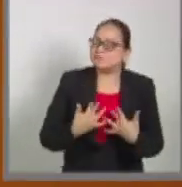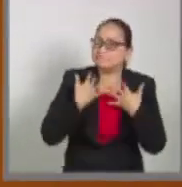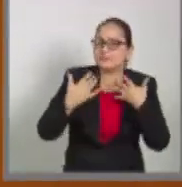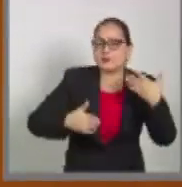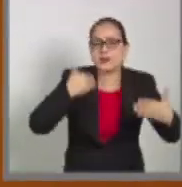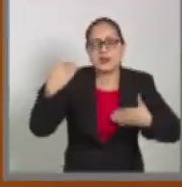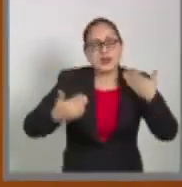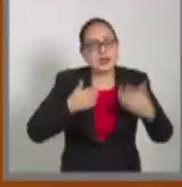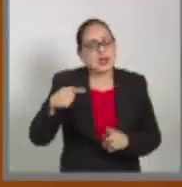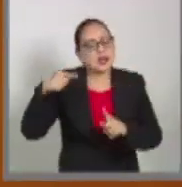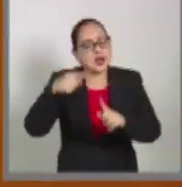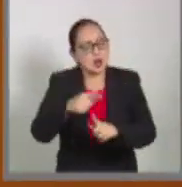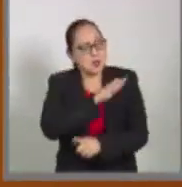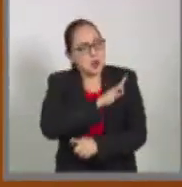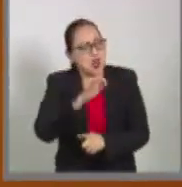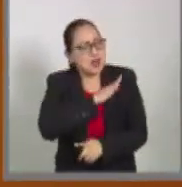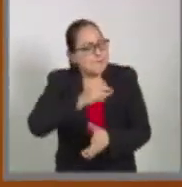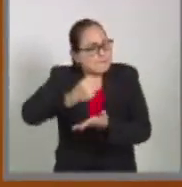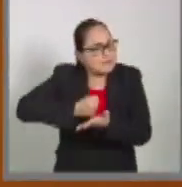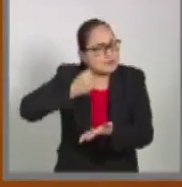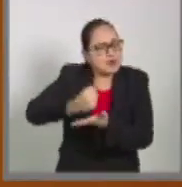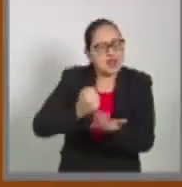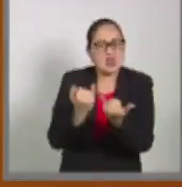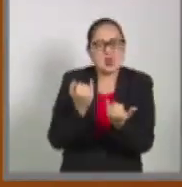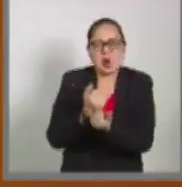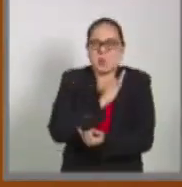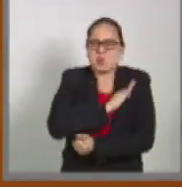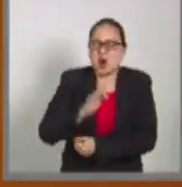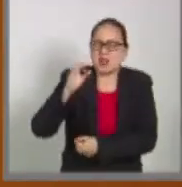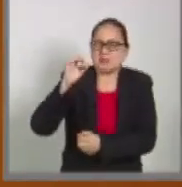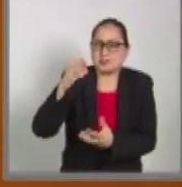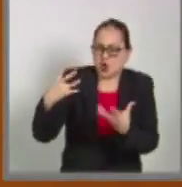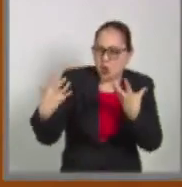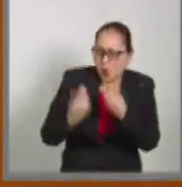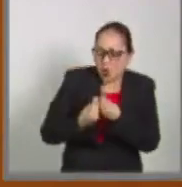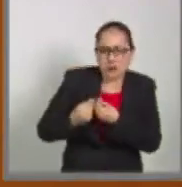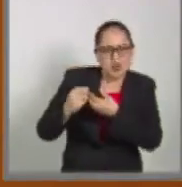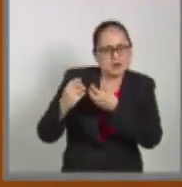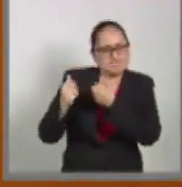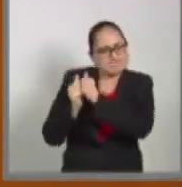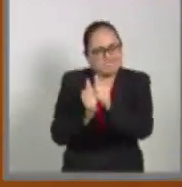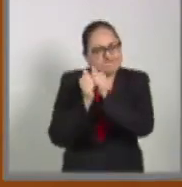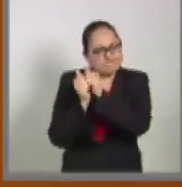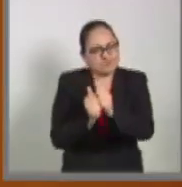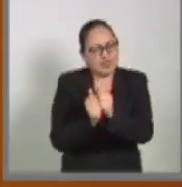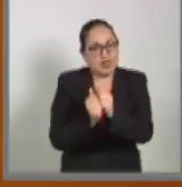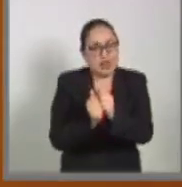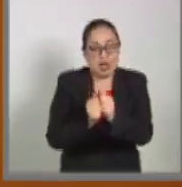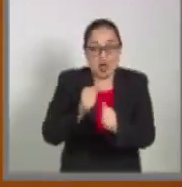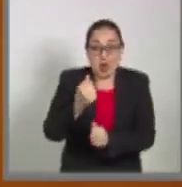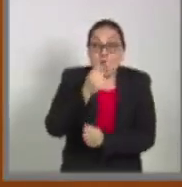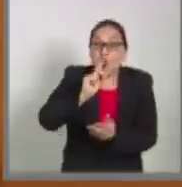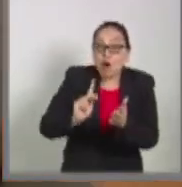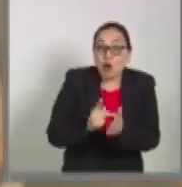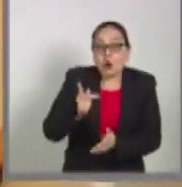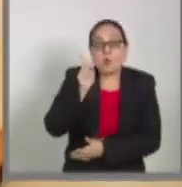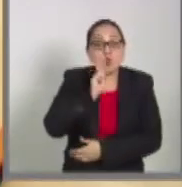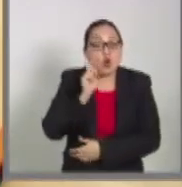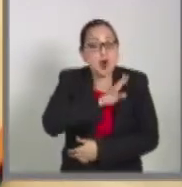la alegría de poder luchar y gritar que nos queremos todas juntas, ni una menos. Gracias.